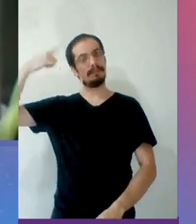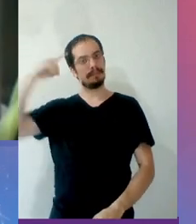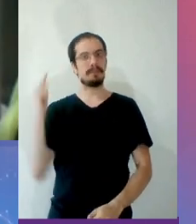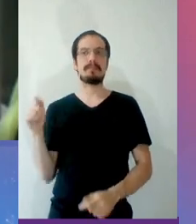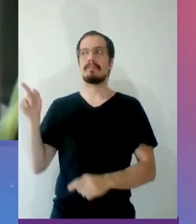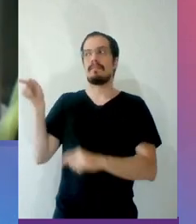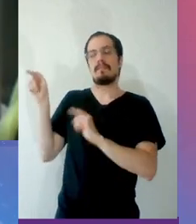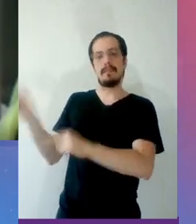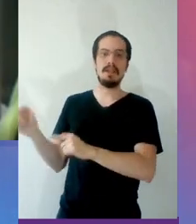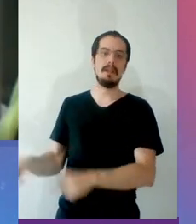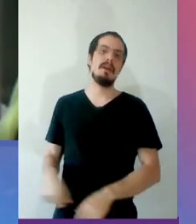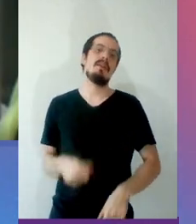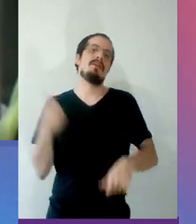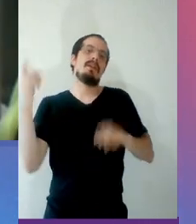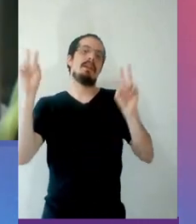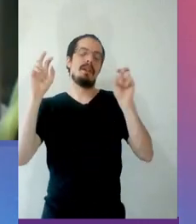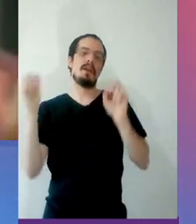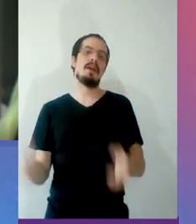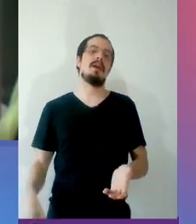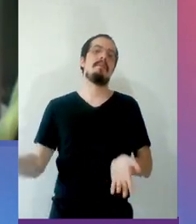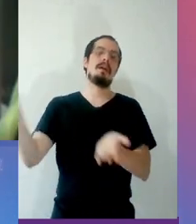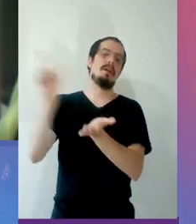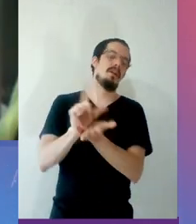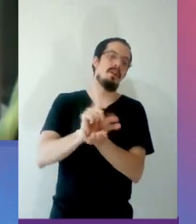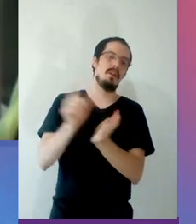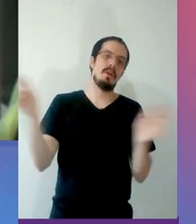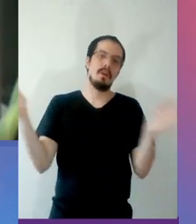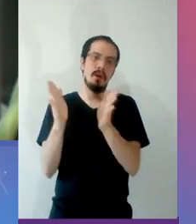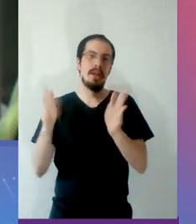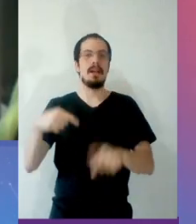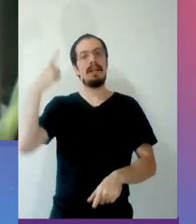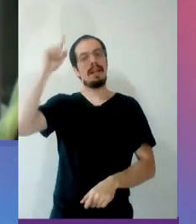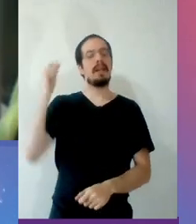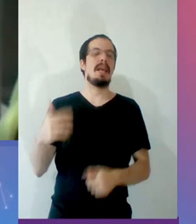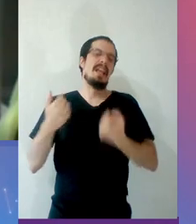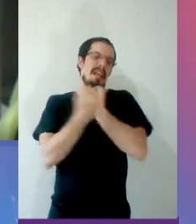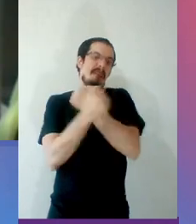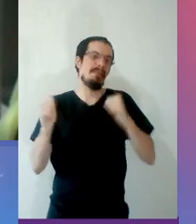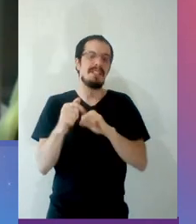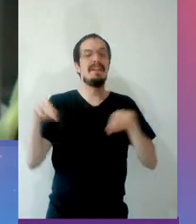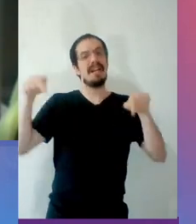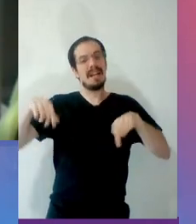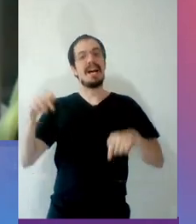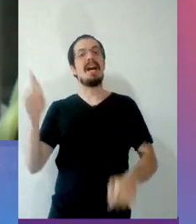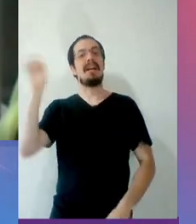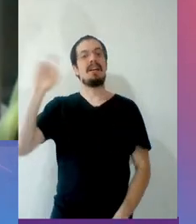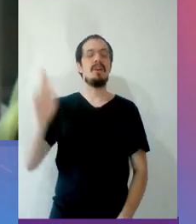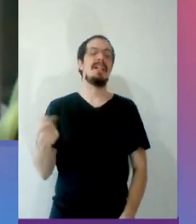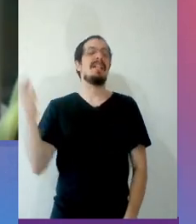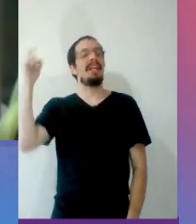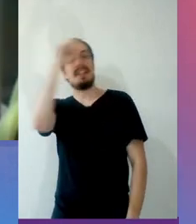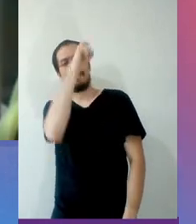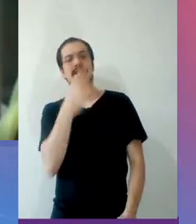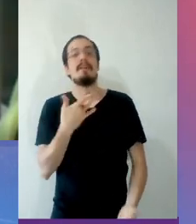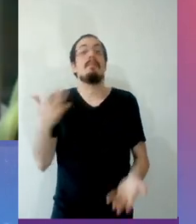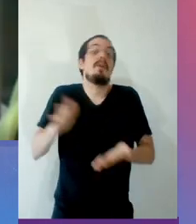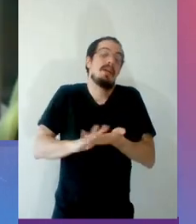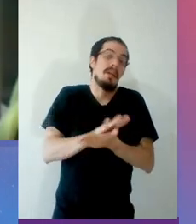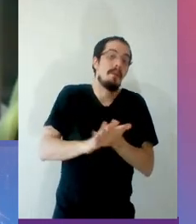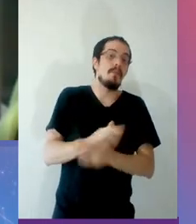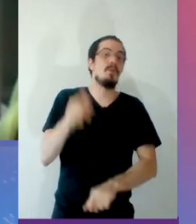en la parte local llevarlas a cabo, son tantas que nos cuesta, y principalmente a lo mejor por el recurso humano